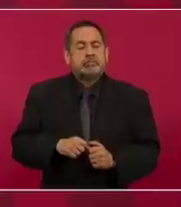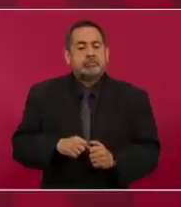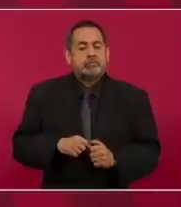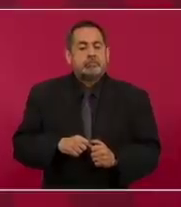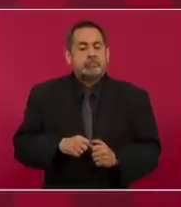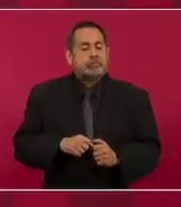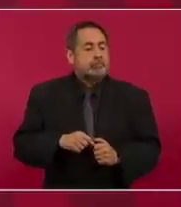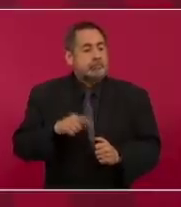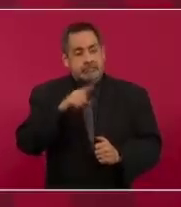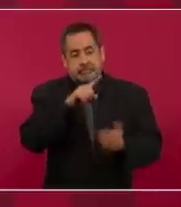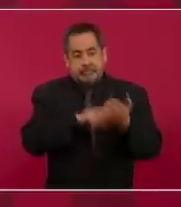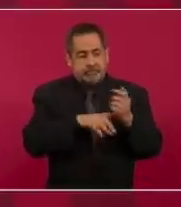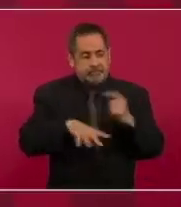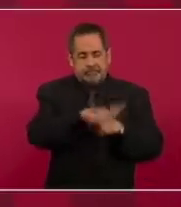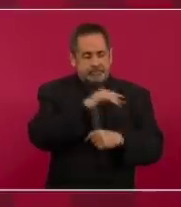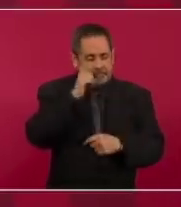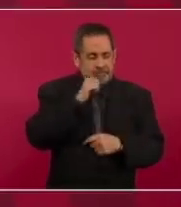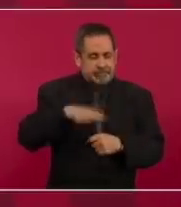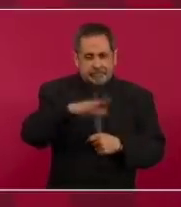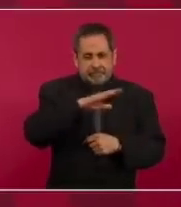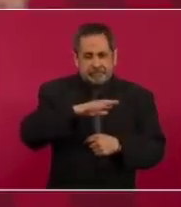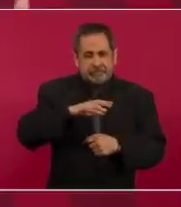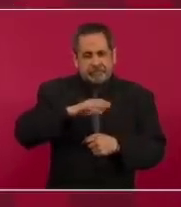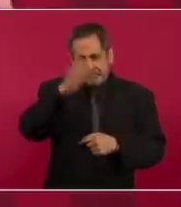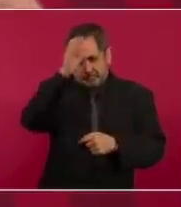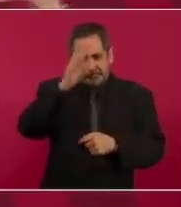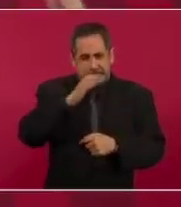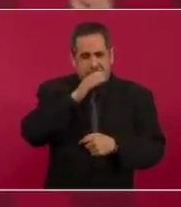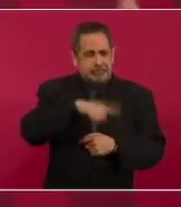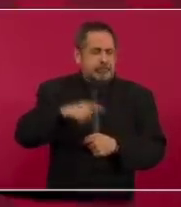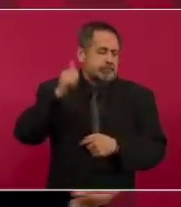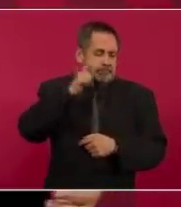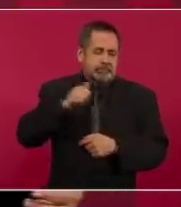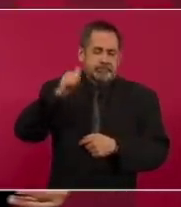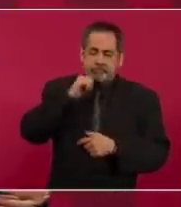siempre en Coahuila los panistas,